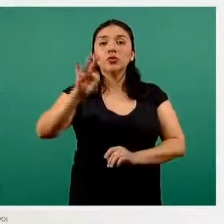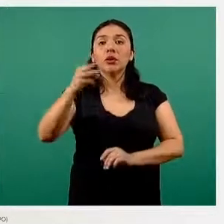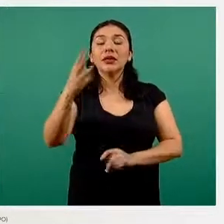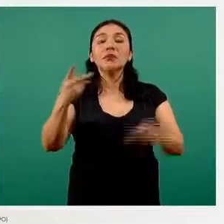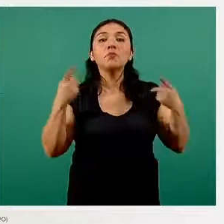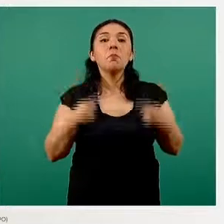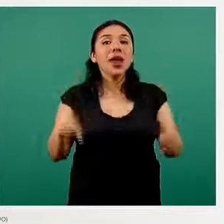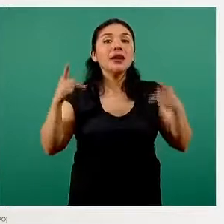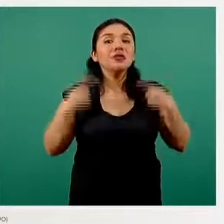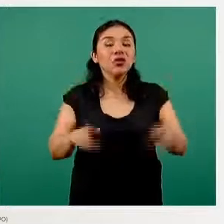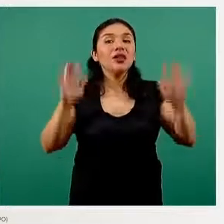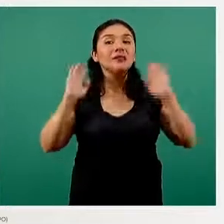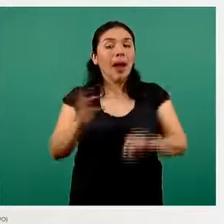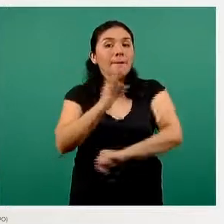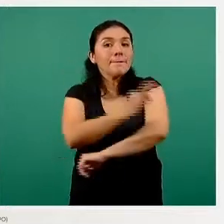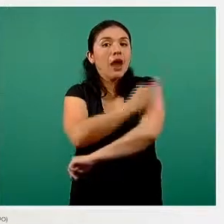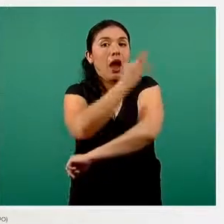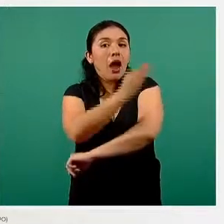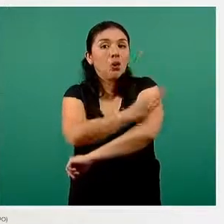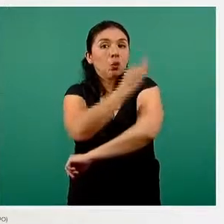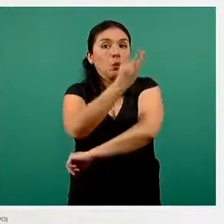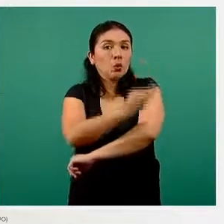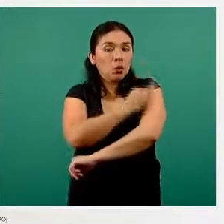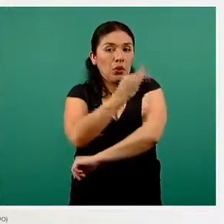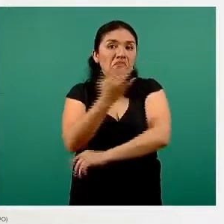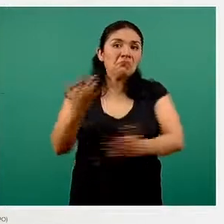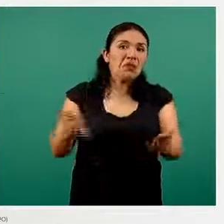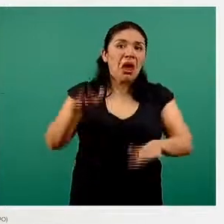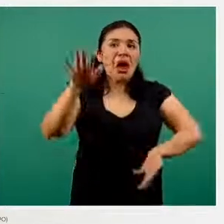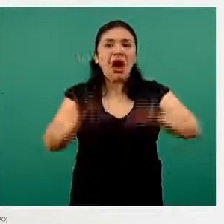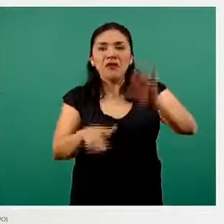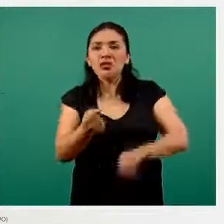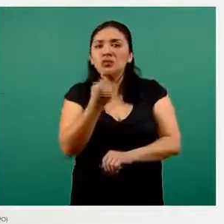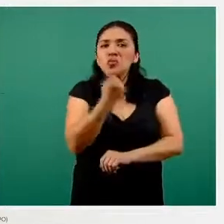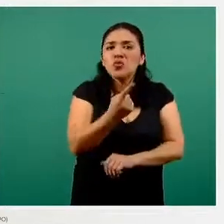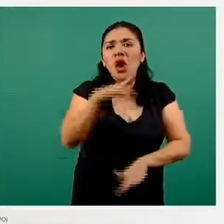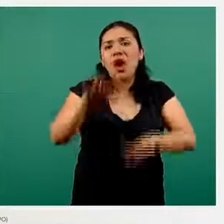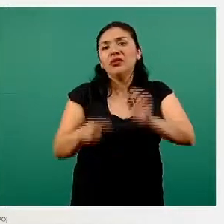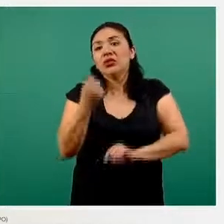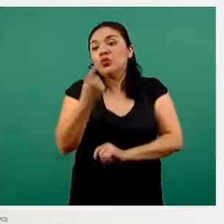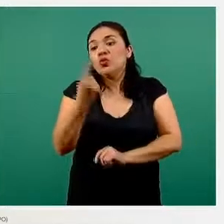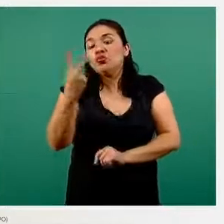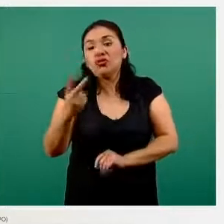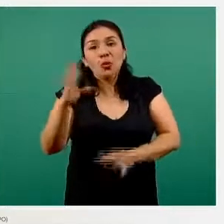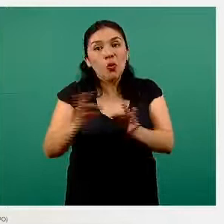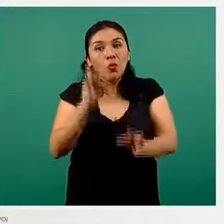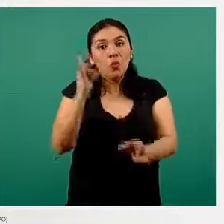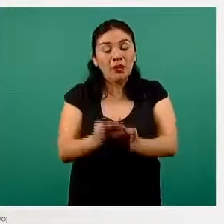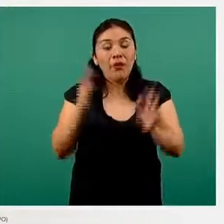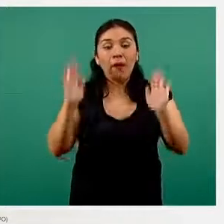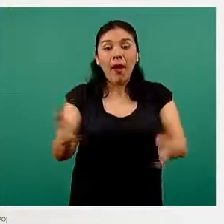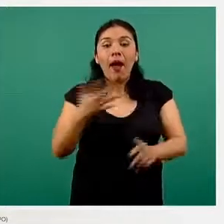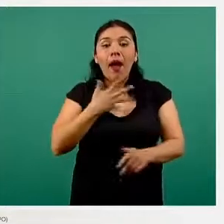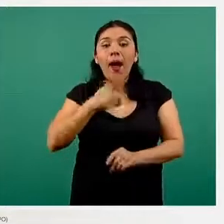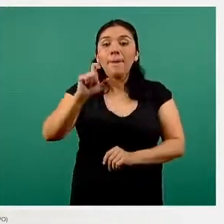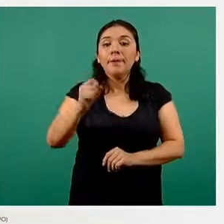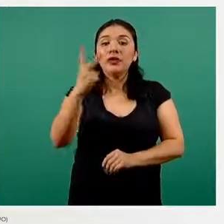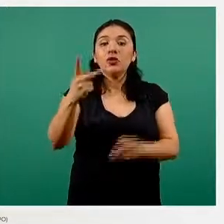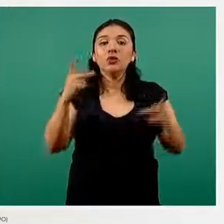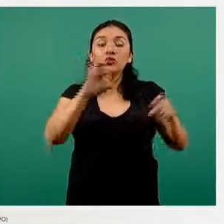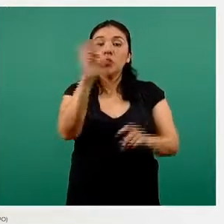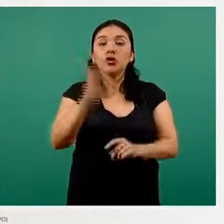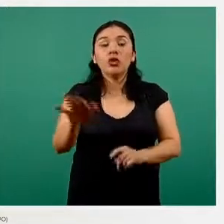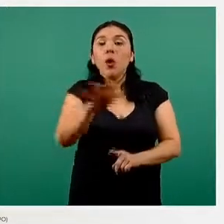19,327,543 personas que han recibido en algún momento ya la vacuna. Representan ya 22% de